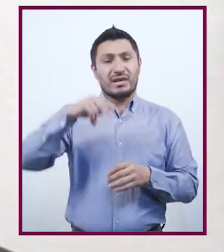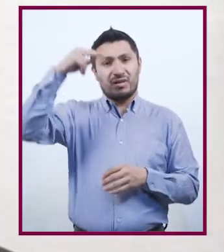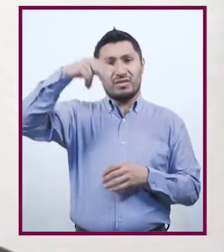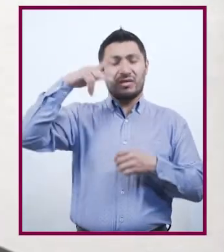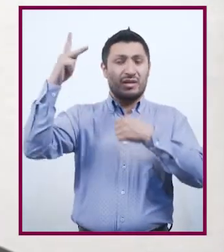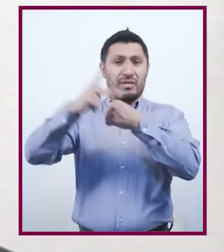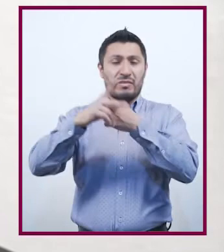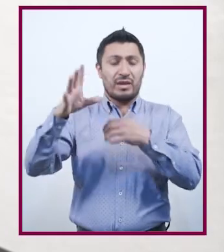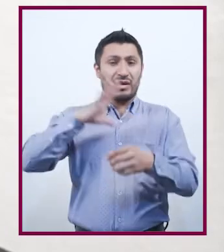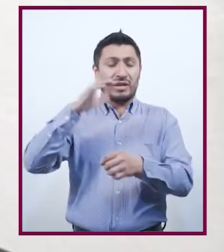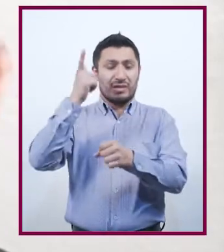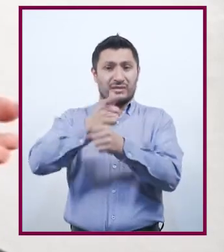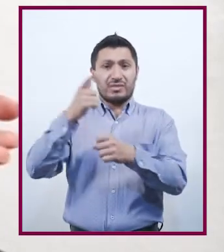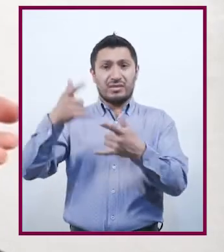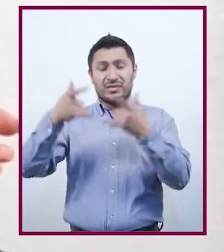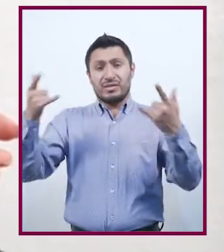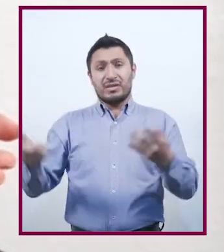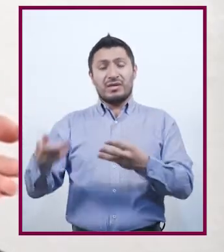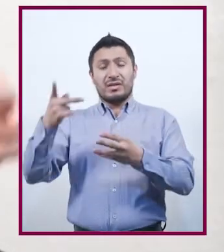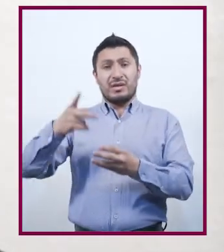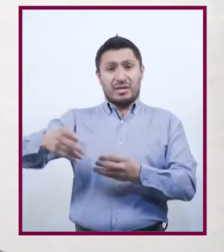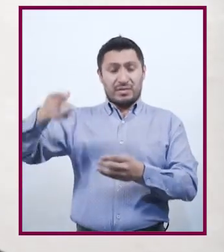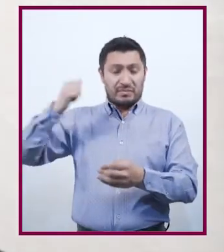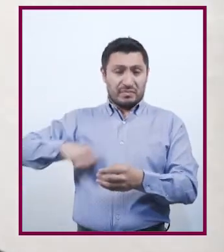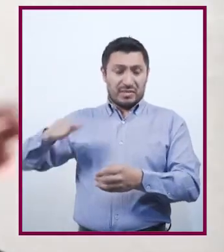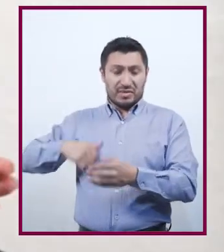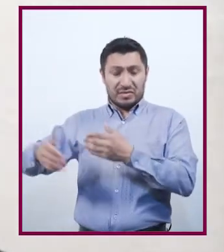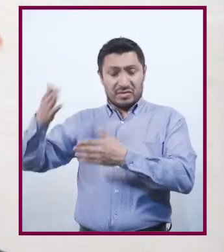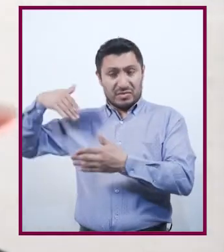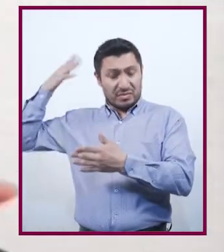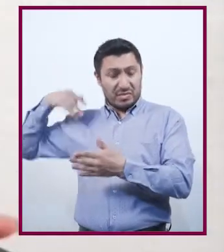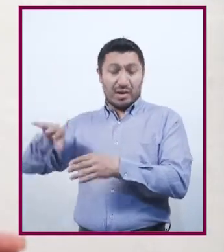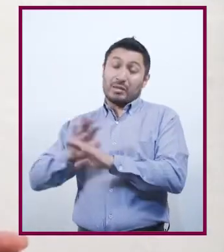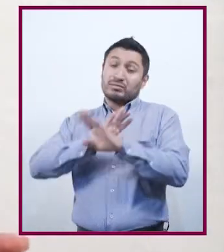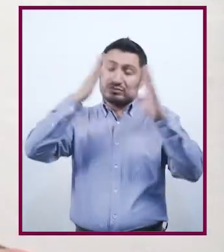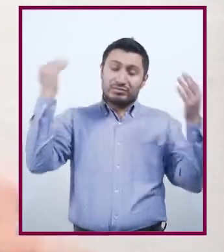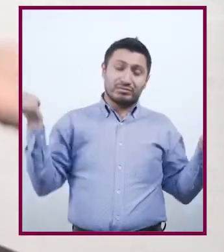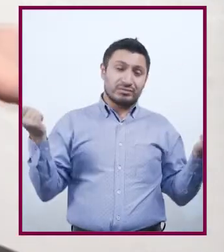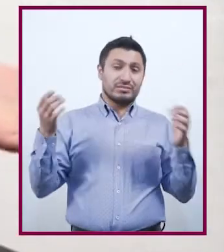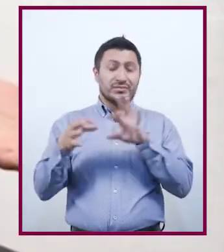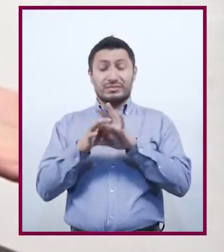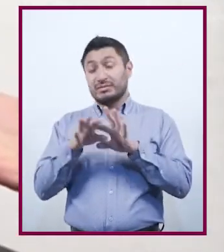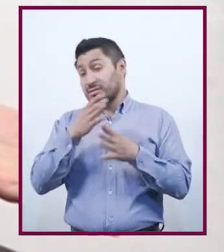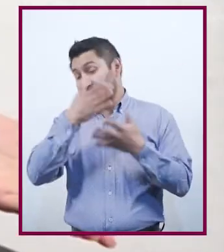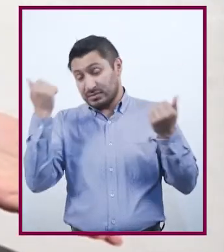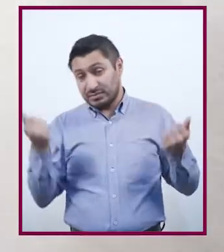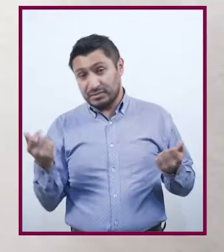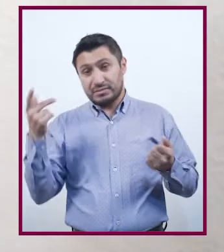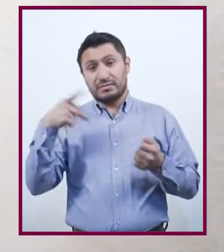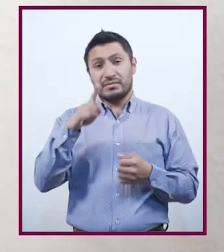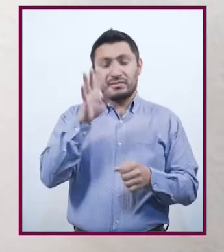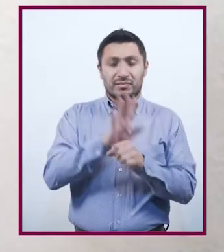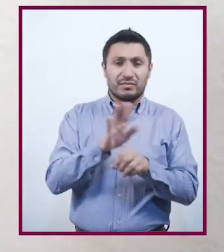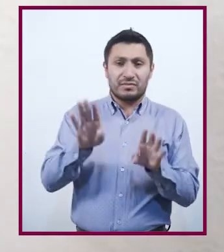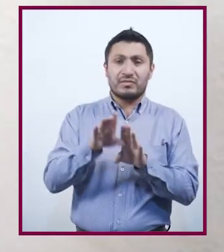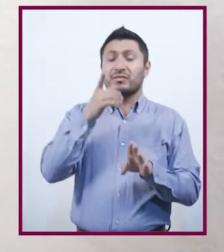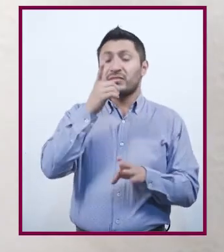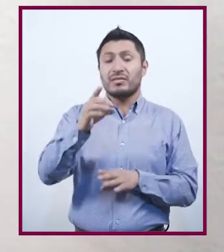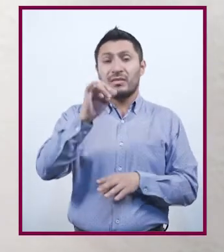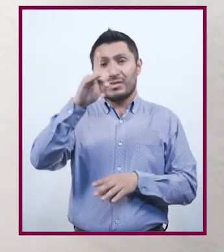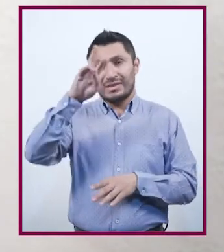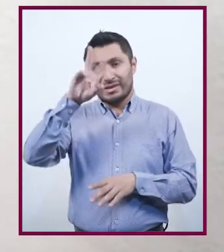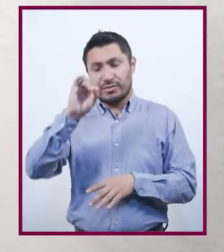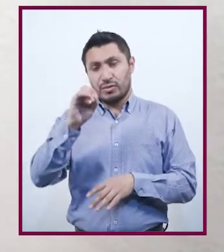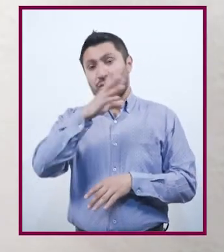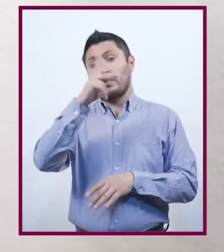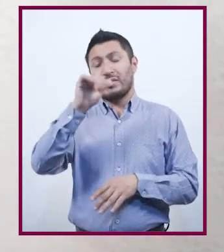del norte del país encuentren su antecedente en los pachucos migrantes del siglo pasado. No sé, puede ser. Lo cierto es que, como decía Octavio